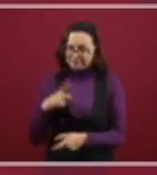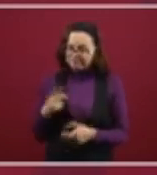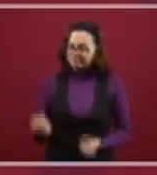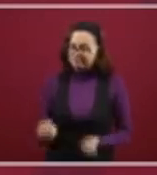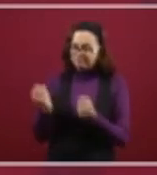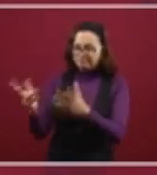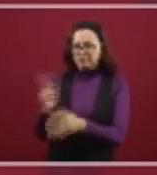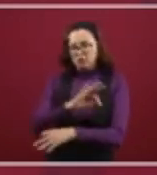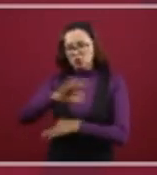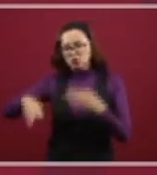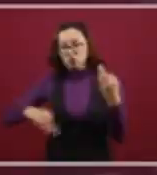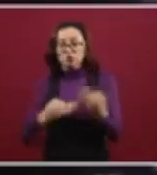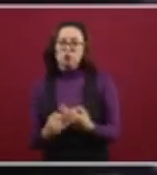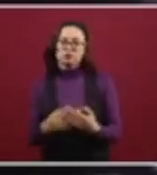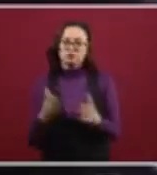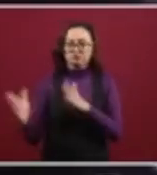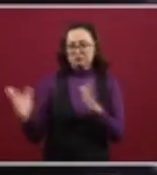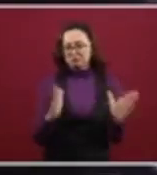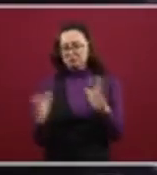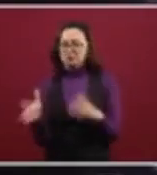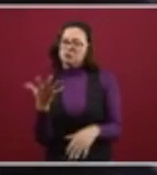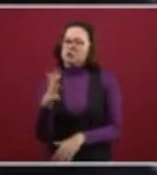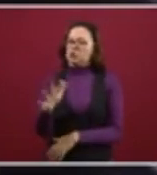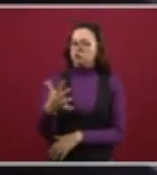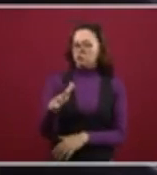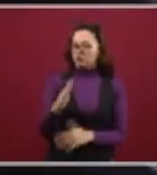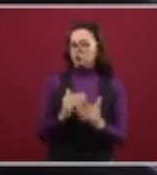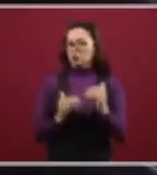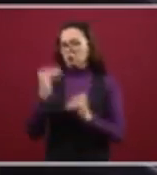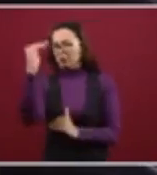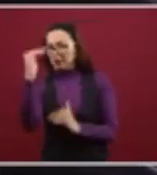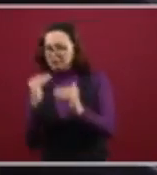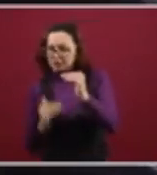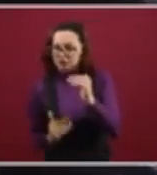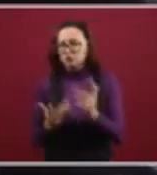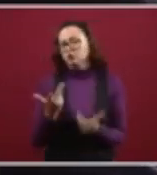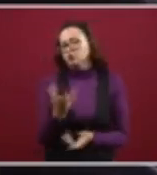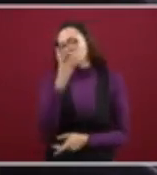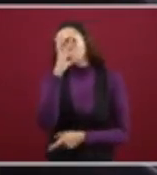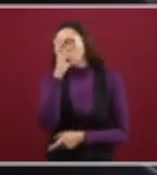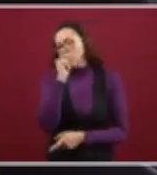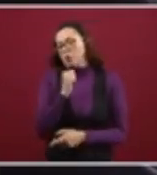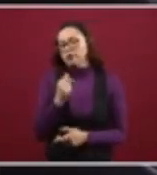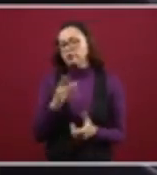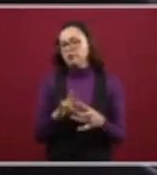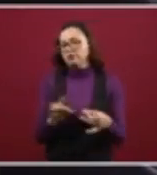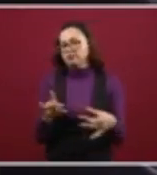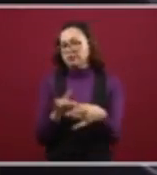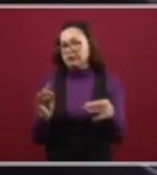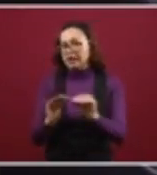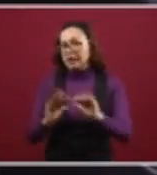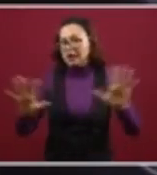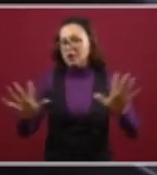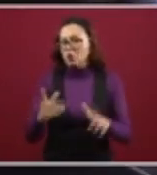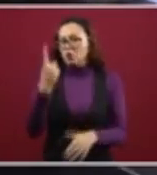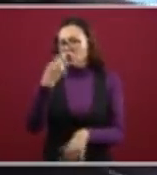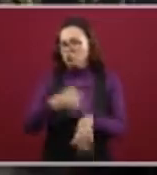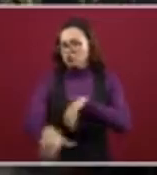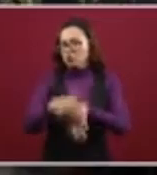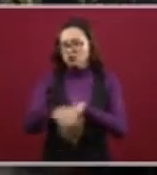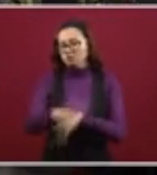no le puedo dar cifras exactas de cuáles serían los faltantes o cómo están en términos generales los